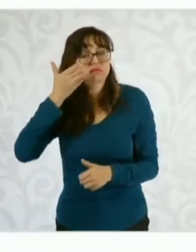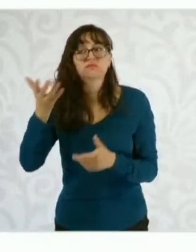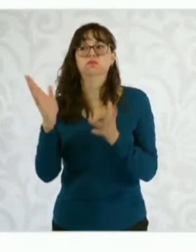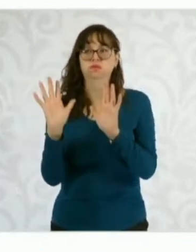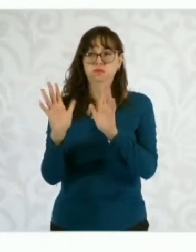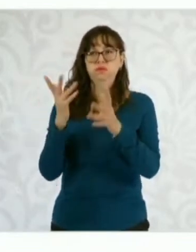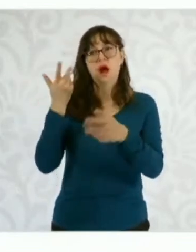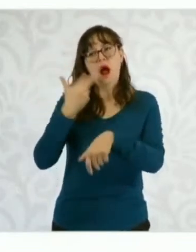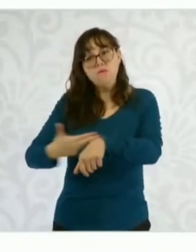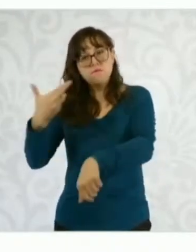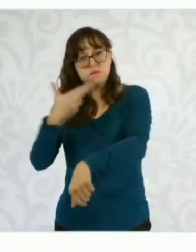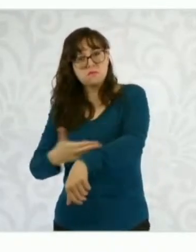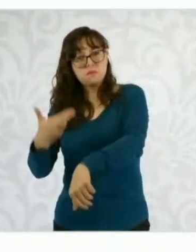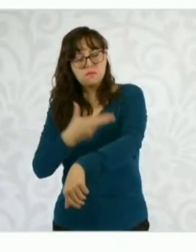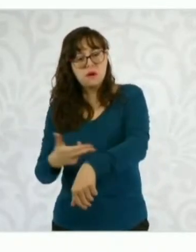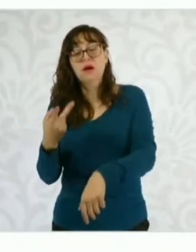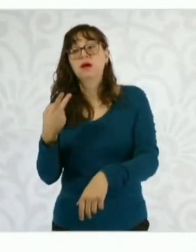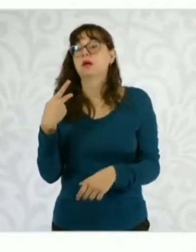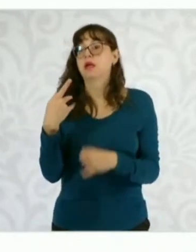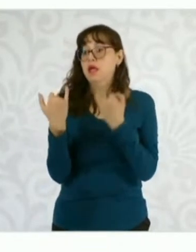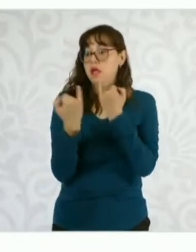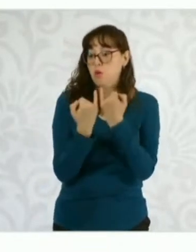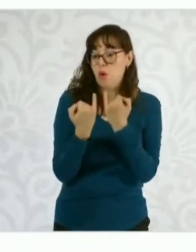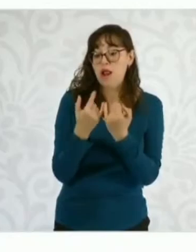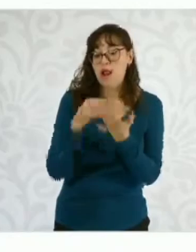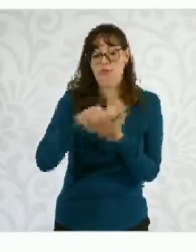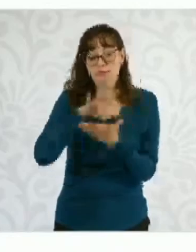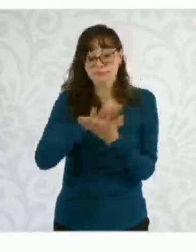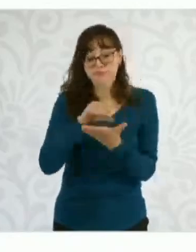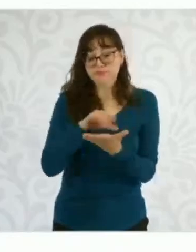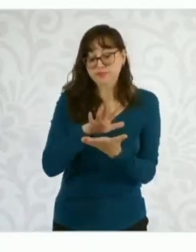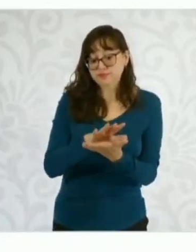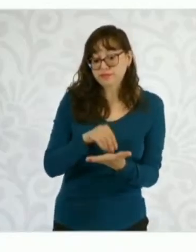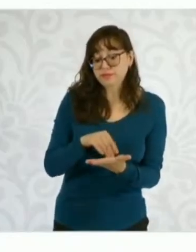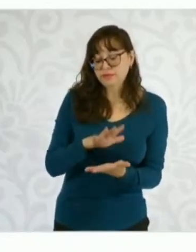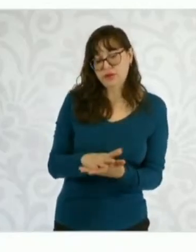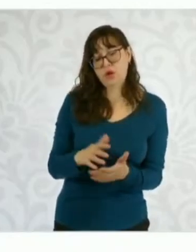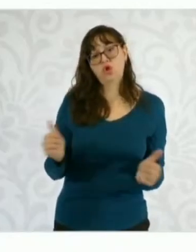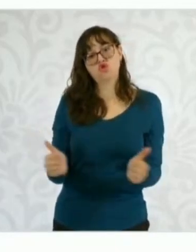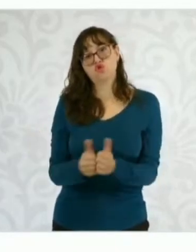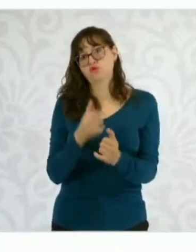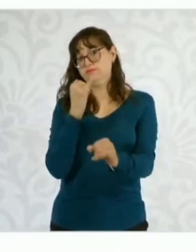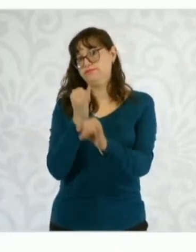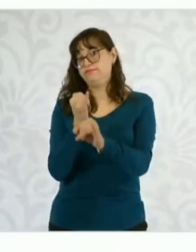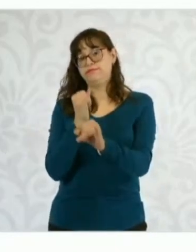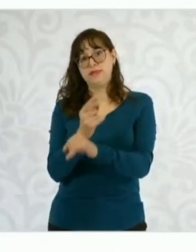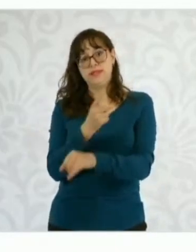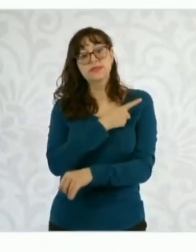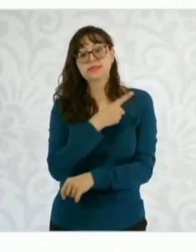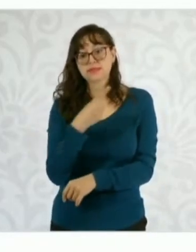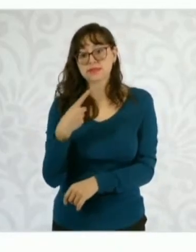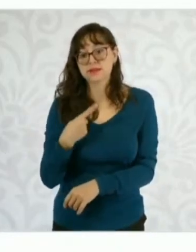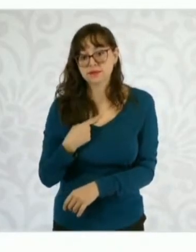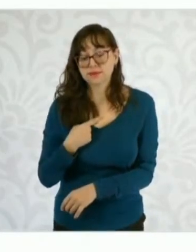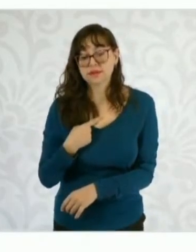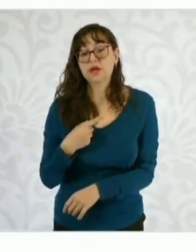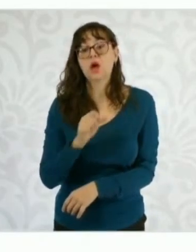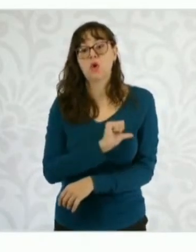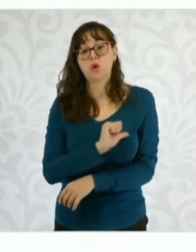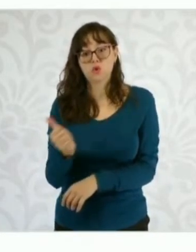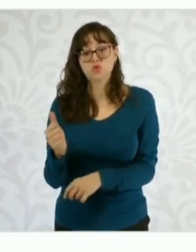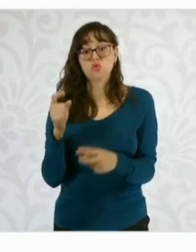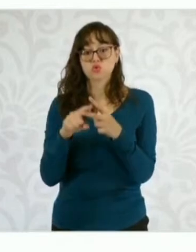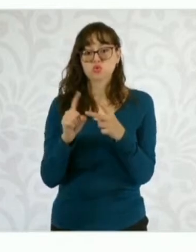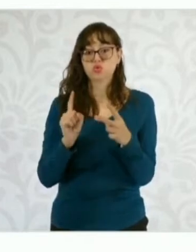También implementar los sistemas de agendar citas y seguimiento a la espera de manera digital. Y dos de los programas